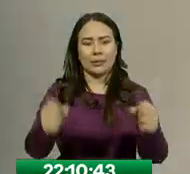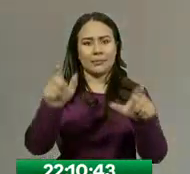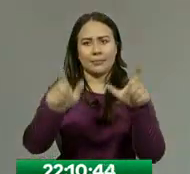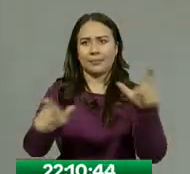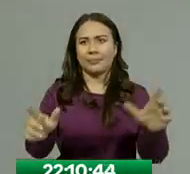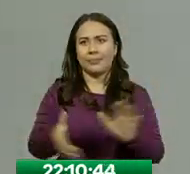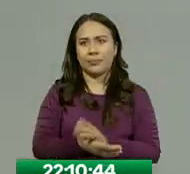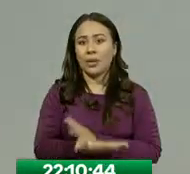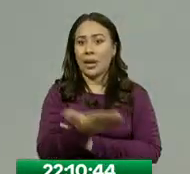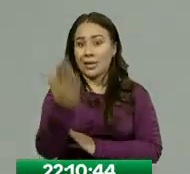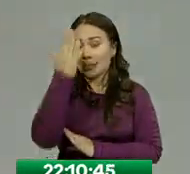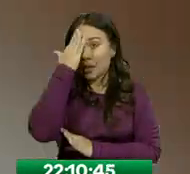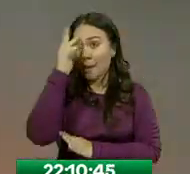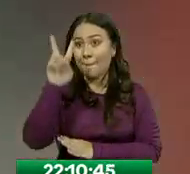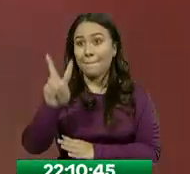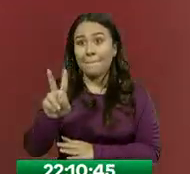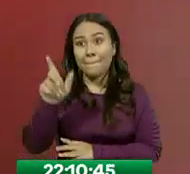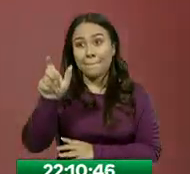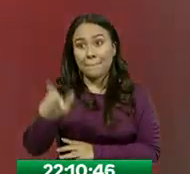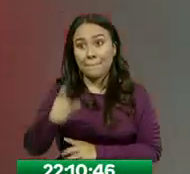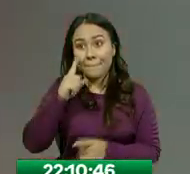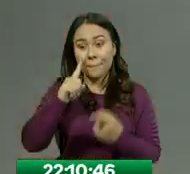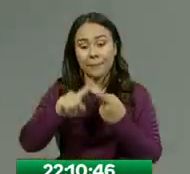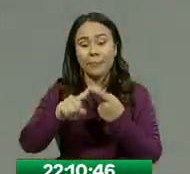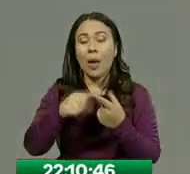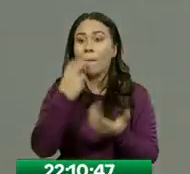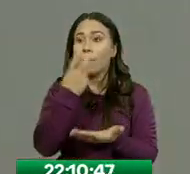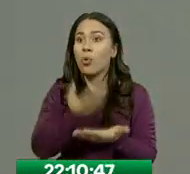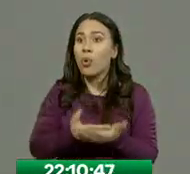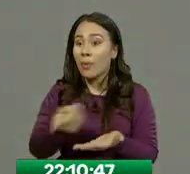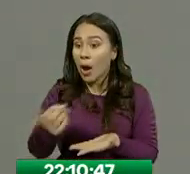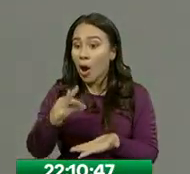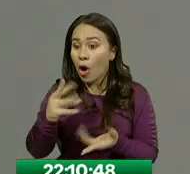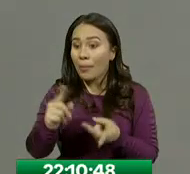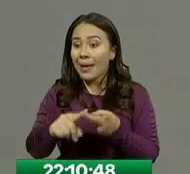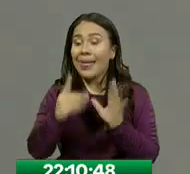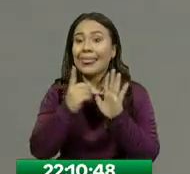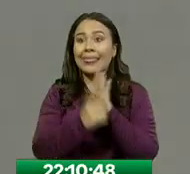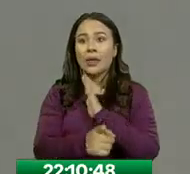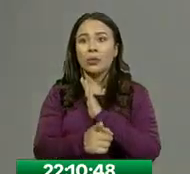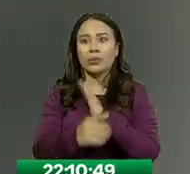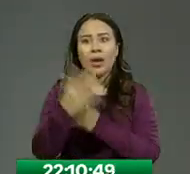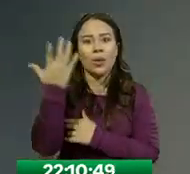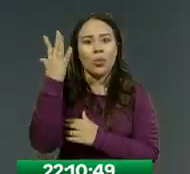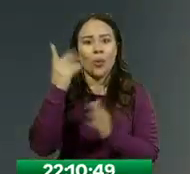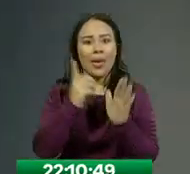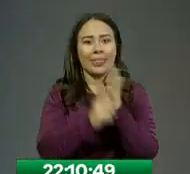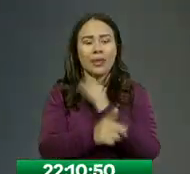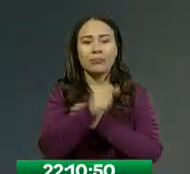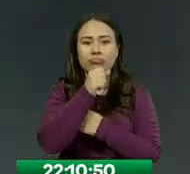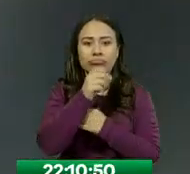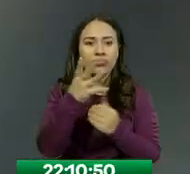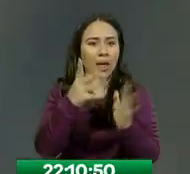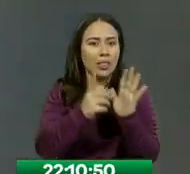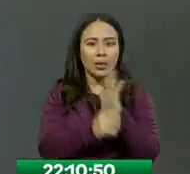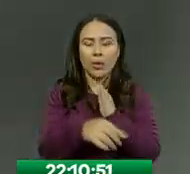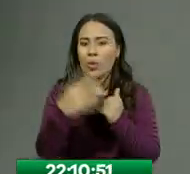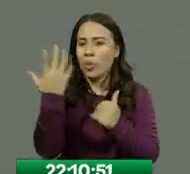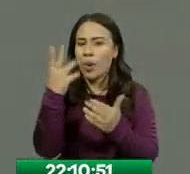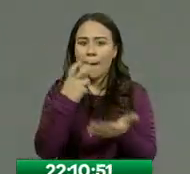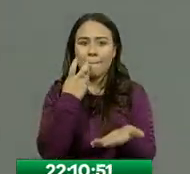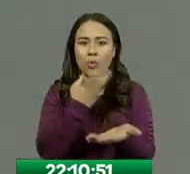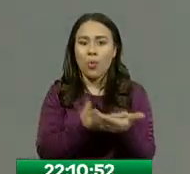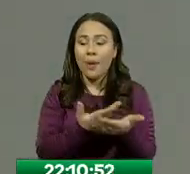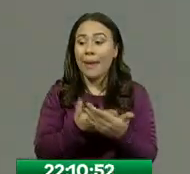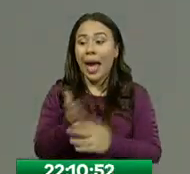Ustedes saben que para detener a una persona se necesita primero las evidencias y el denunciante. Entonces ese día no hubo denunciante, no existen evidencias de que ha